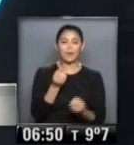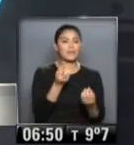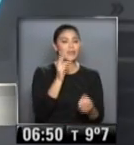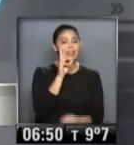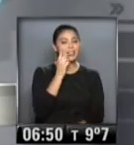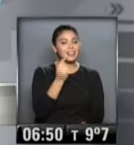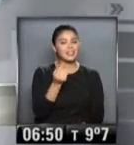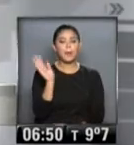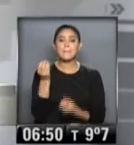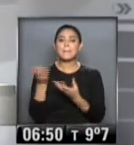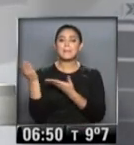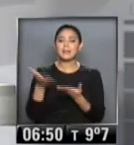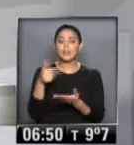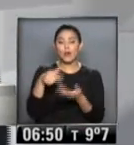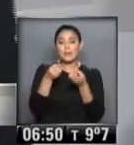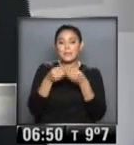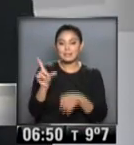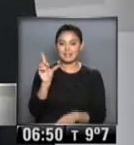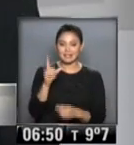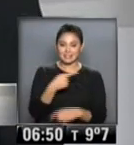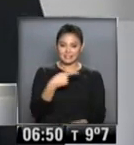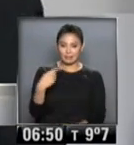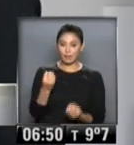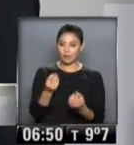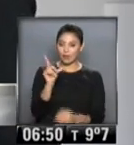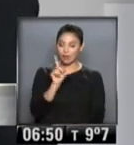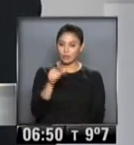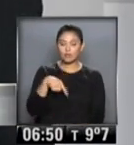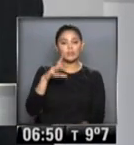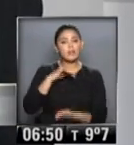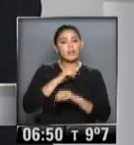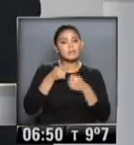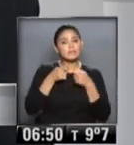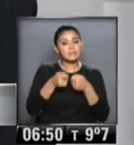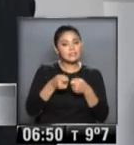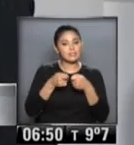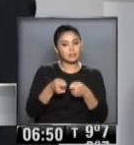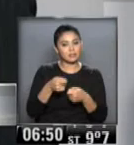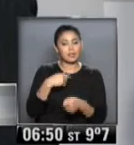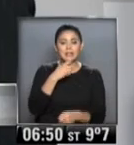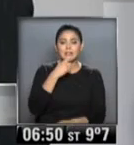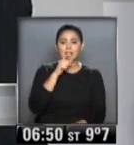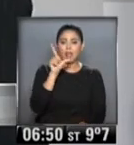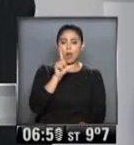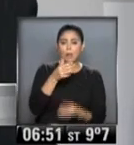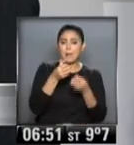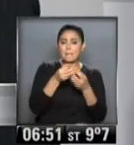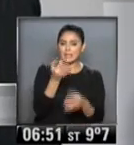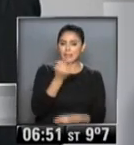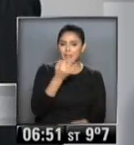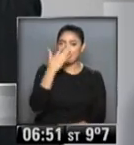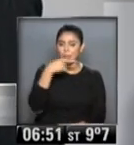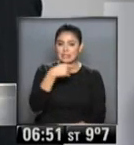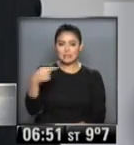Cari, bienvenidos para todos. Buen comienzo de semana, buen lunes. Insisto con esto, Nadia, es importantísimo cómo uno empieza el lunes. Va a determinar el resto